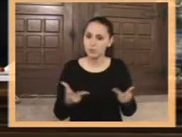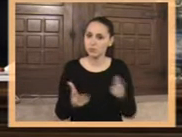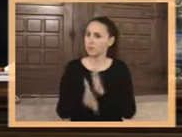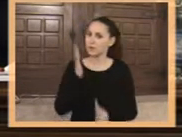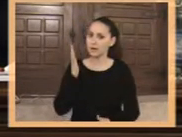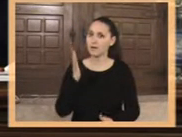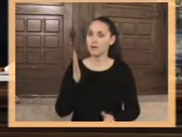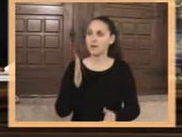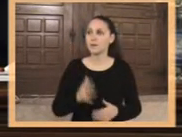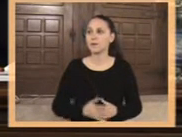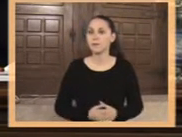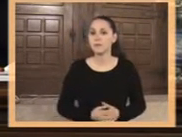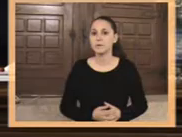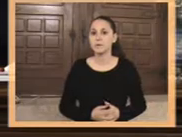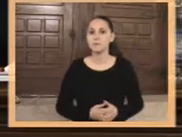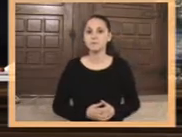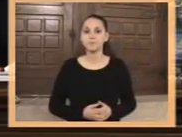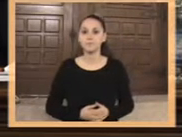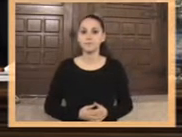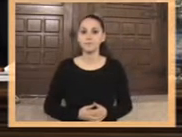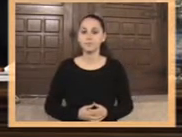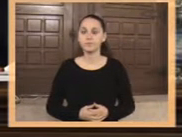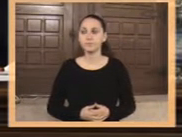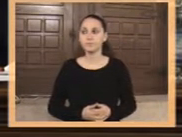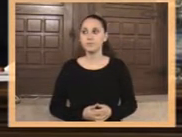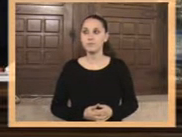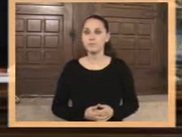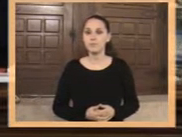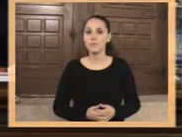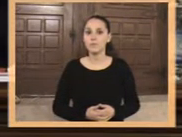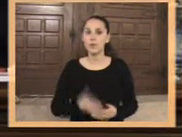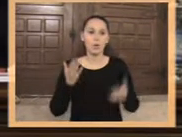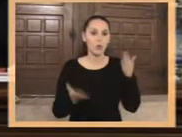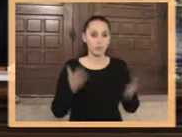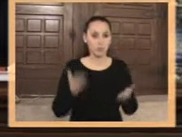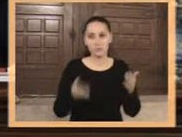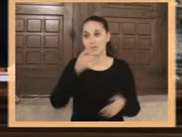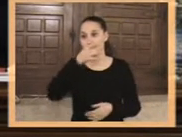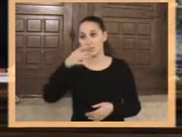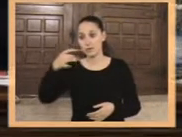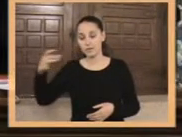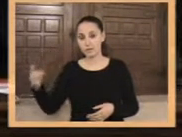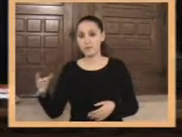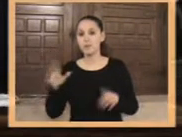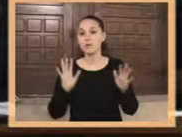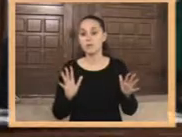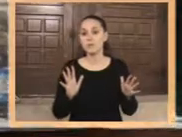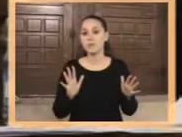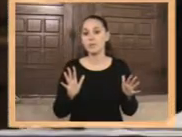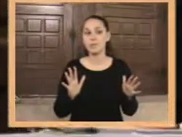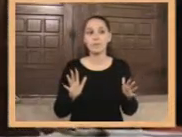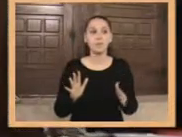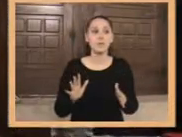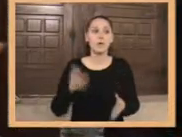La mera compensación, quiero pensar que es lo que va a hacer referencia, una compensación de deudas, pero que sencillamente esa compensación se